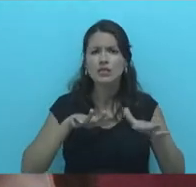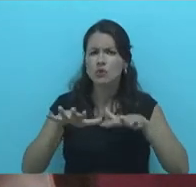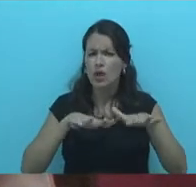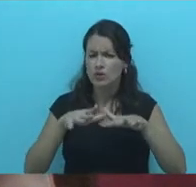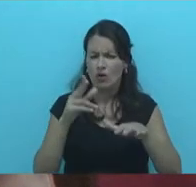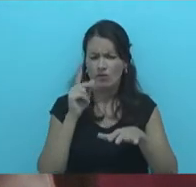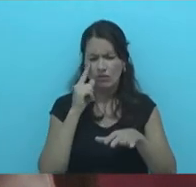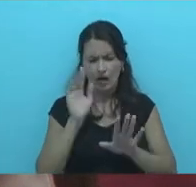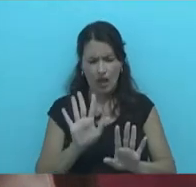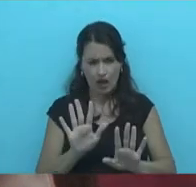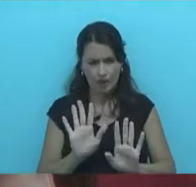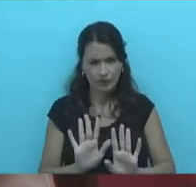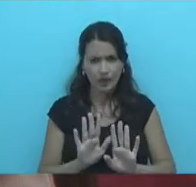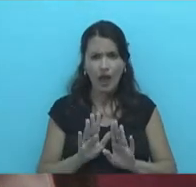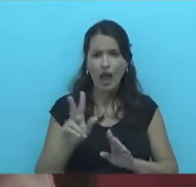la flota de tres